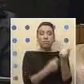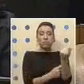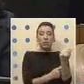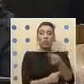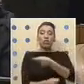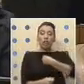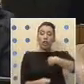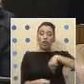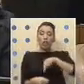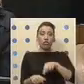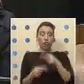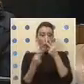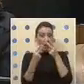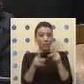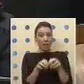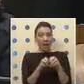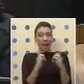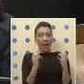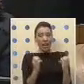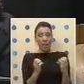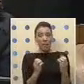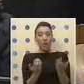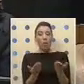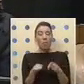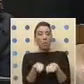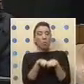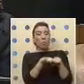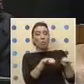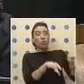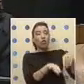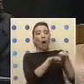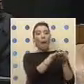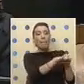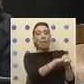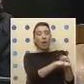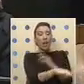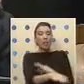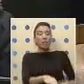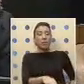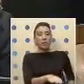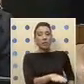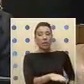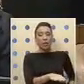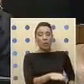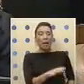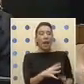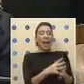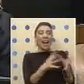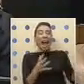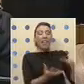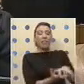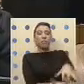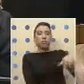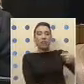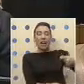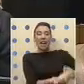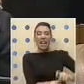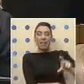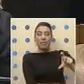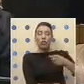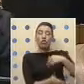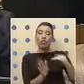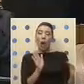viendo aquí en este hemiciclo cómo se alinean ciertos parlamentarios para favorecer a los grandes capitales.